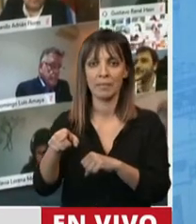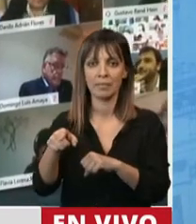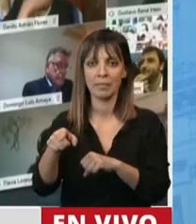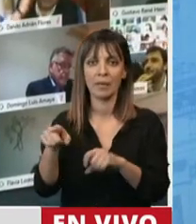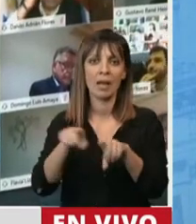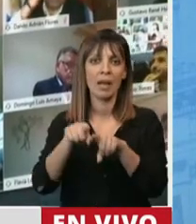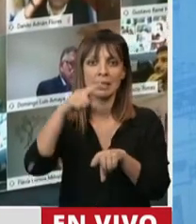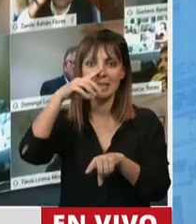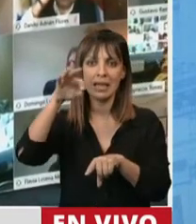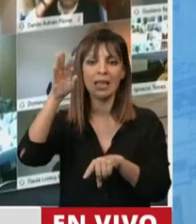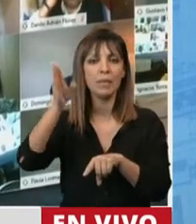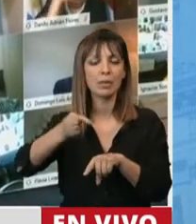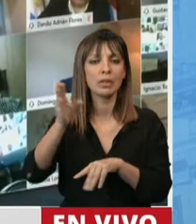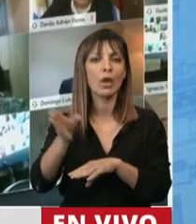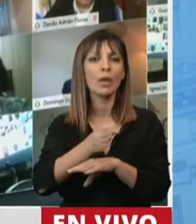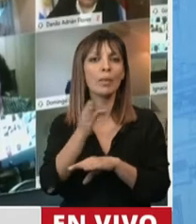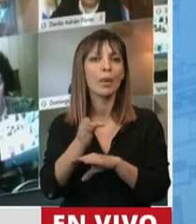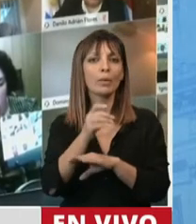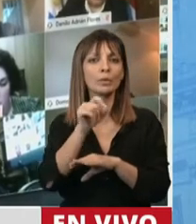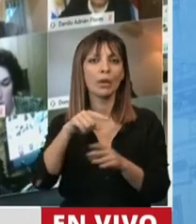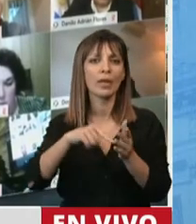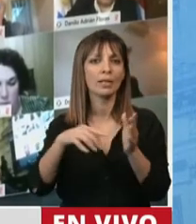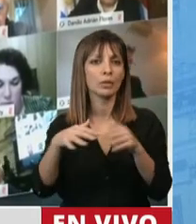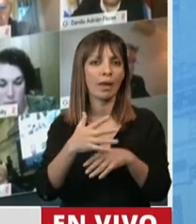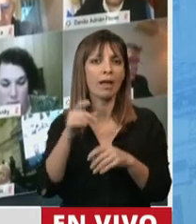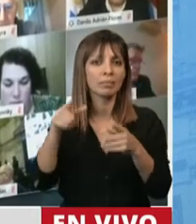el 70% de la producción de esta ciudad.